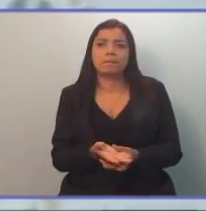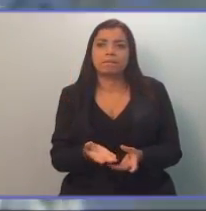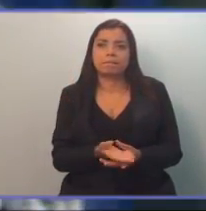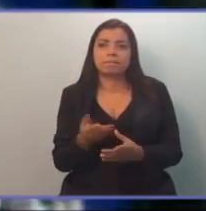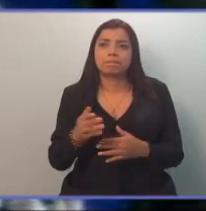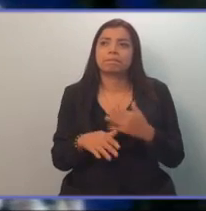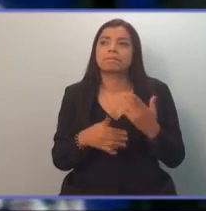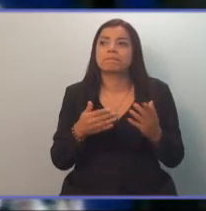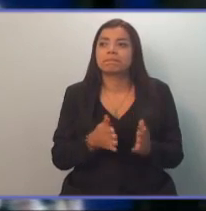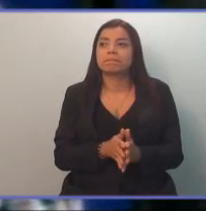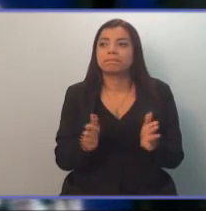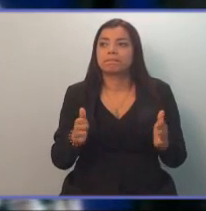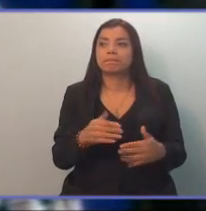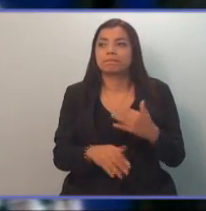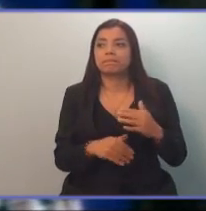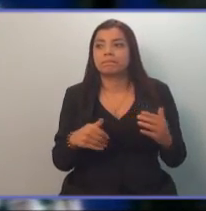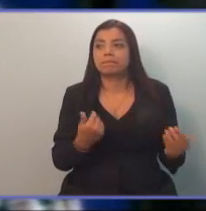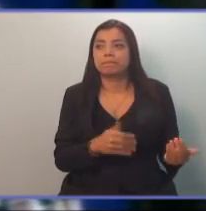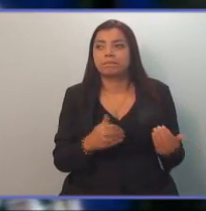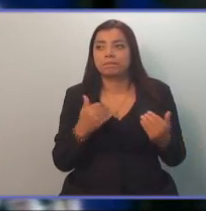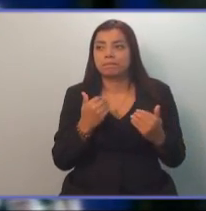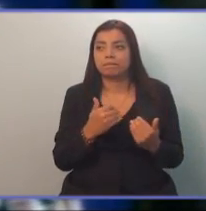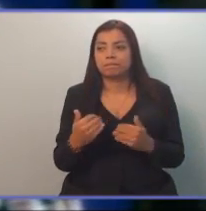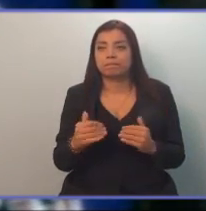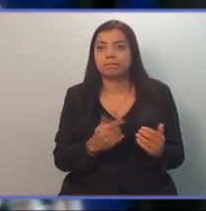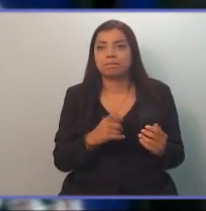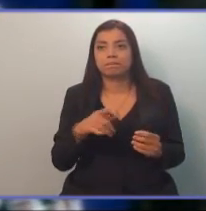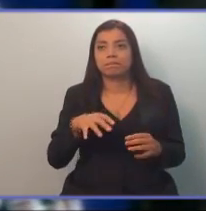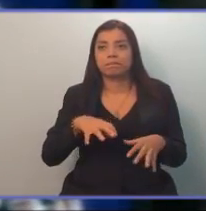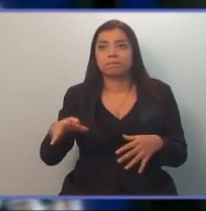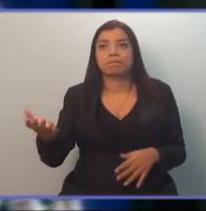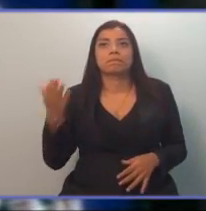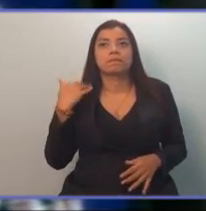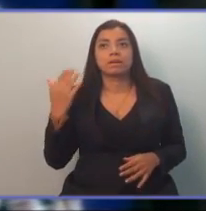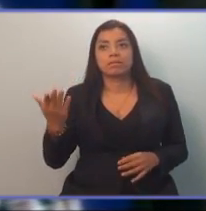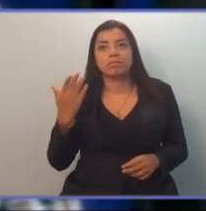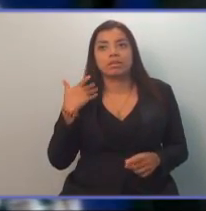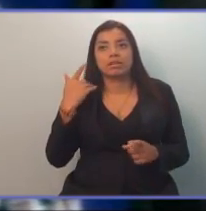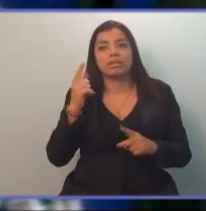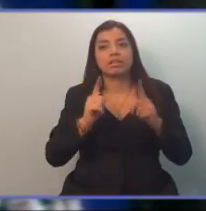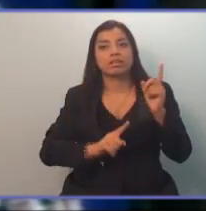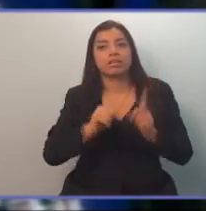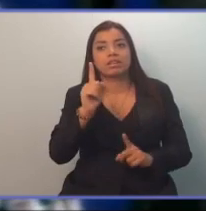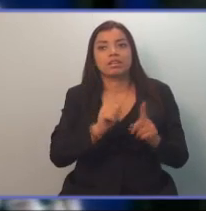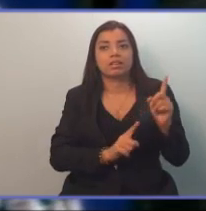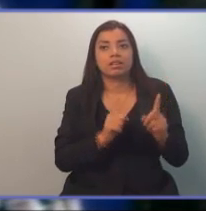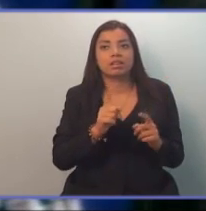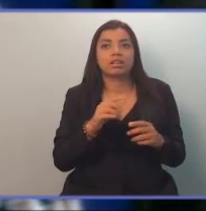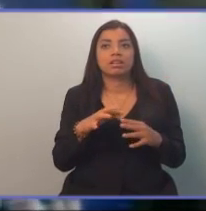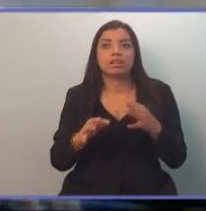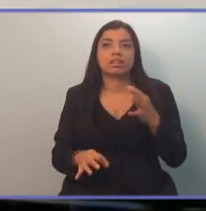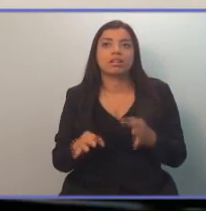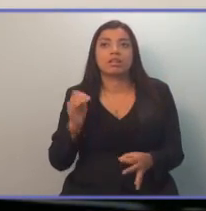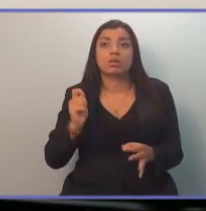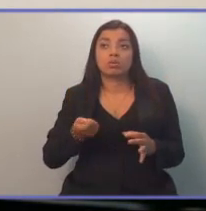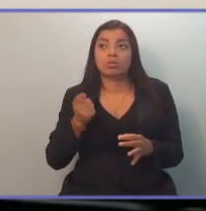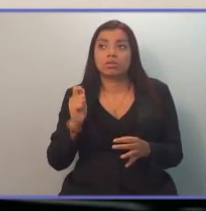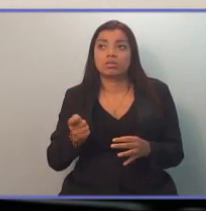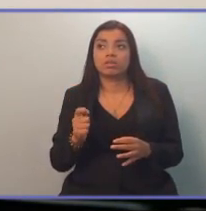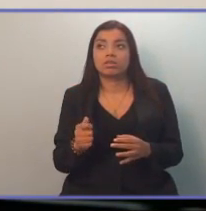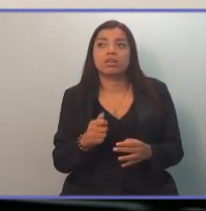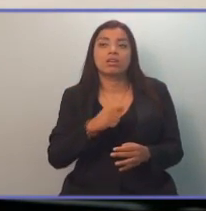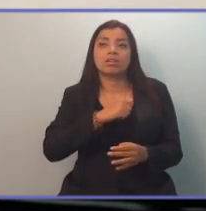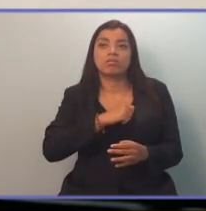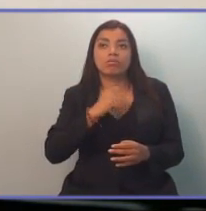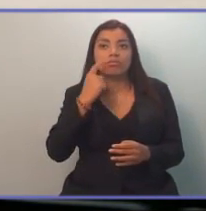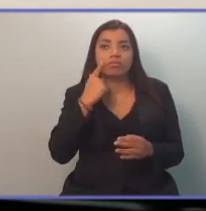la competencia o la jurisdicción hacia los San Miguel y Santa Ana, que eran los otros dos juzgados que por ley